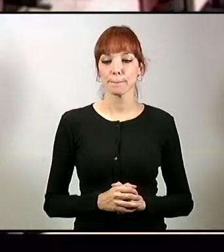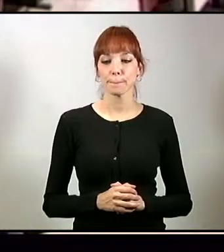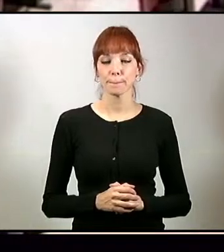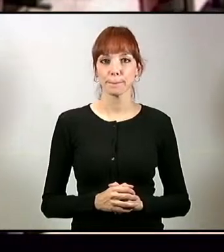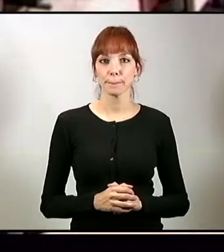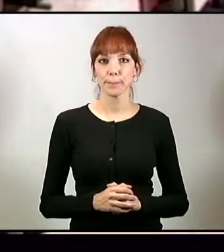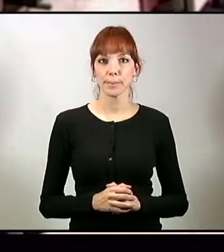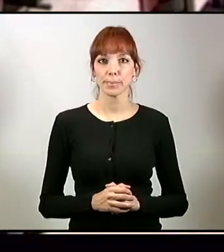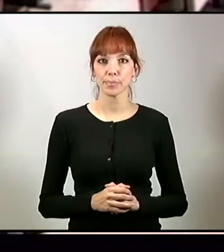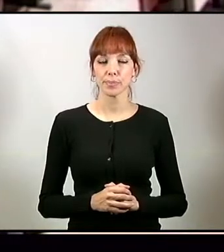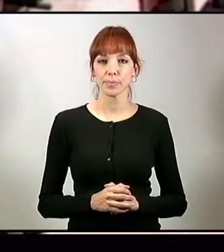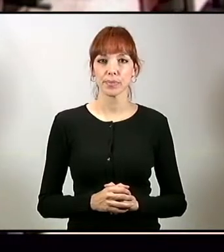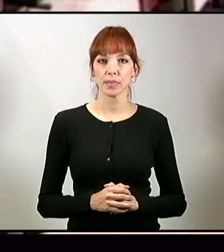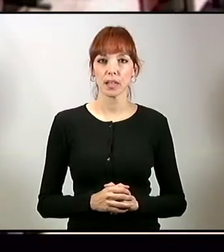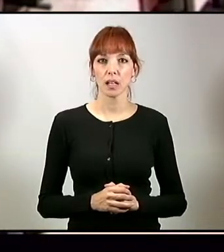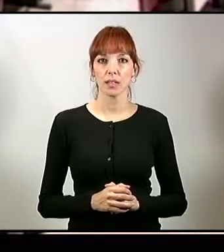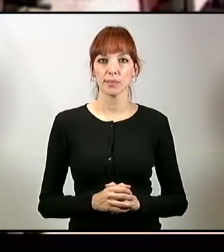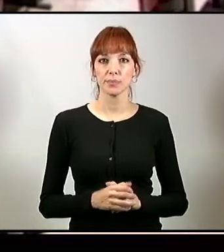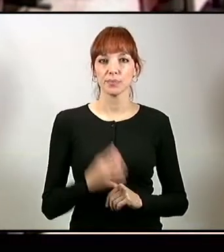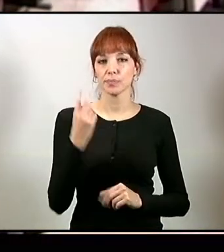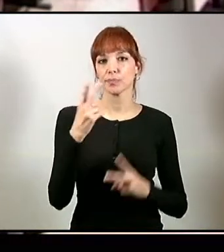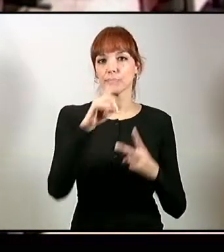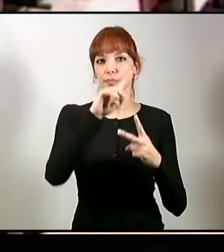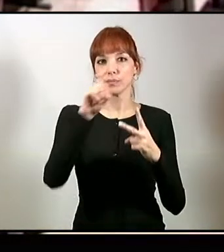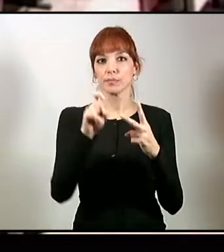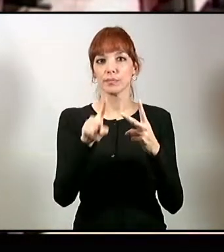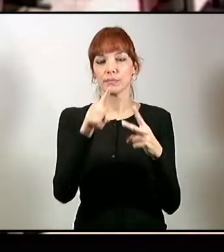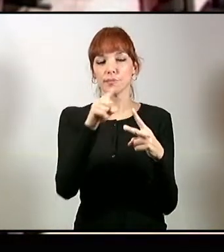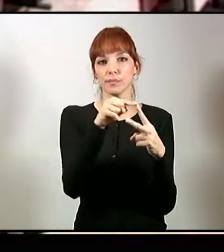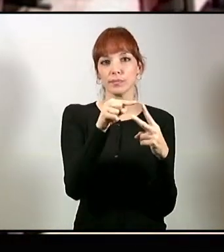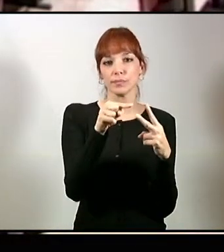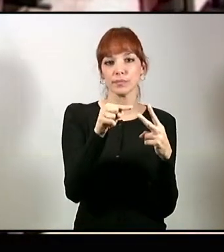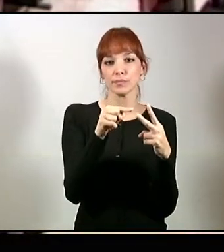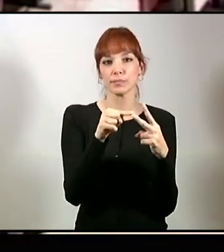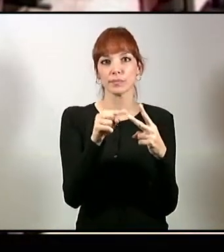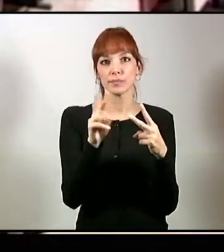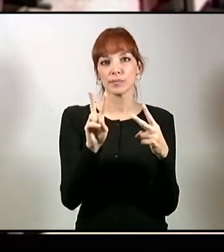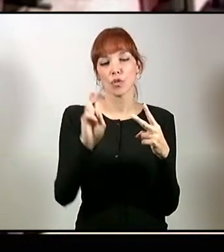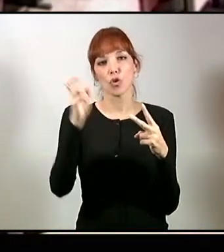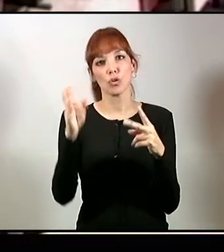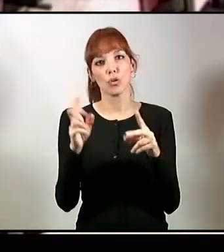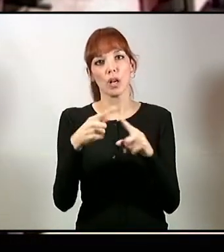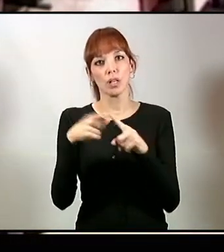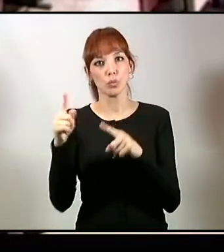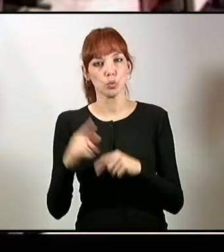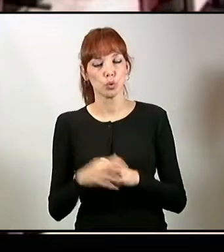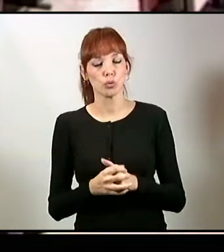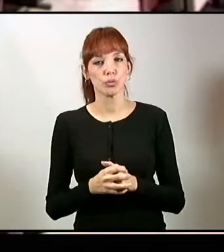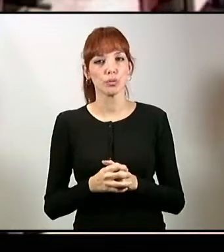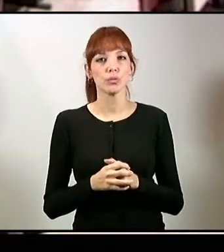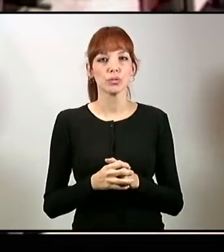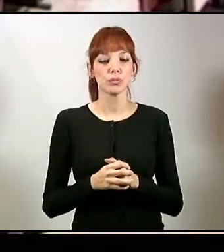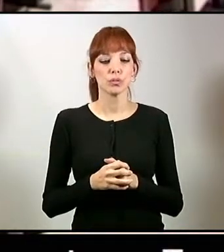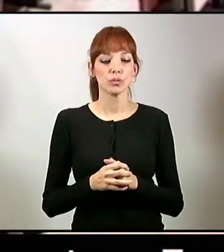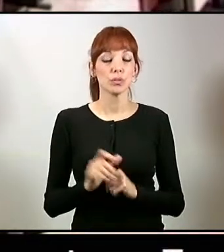Sí, buenos días. 2 cuestiones sobre otros asuntos. En primer lugar, hemos conocido que